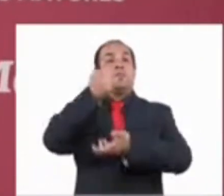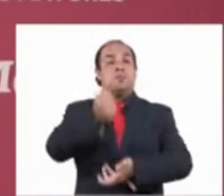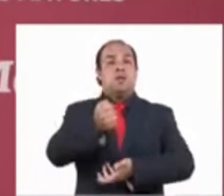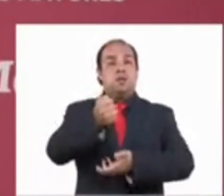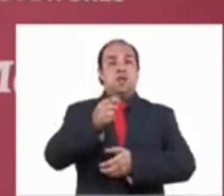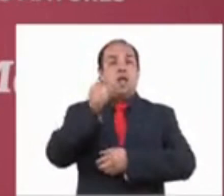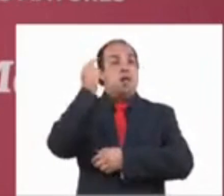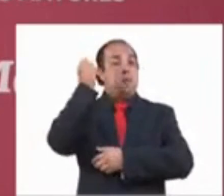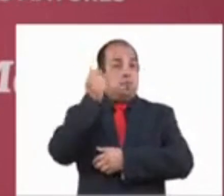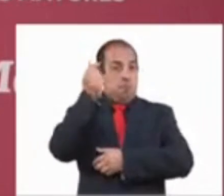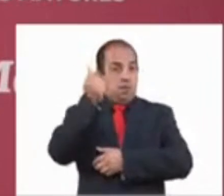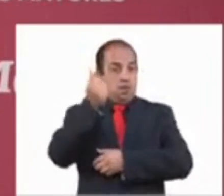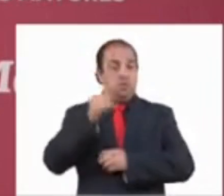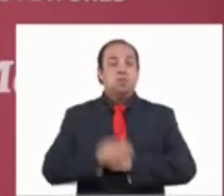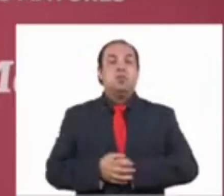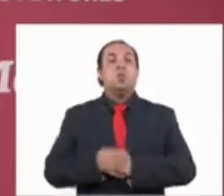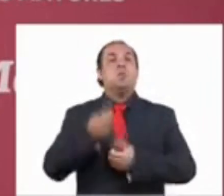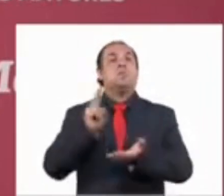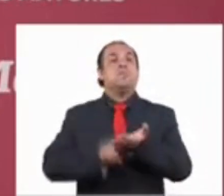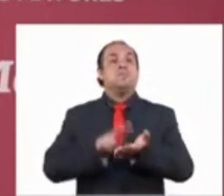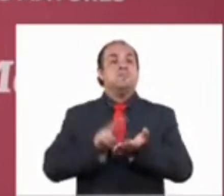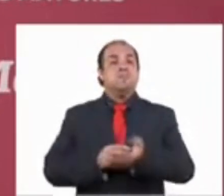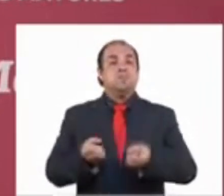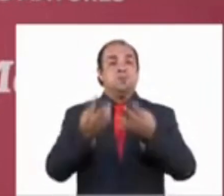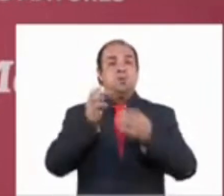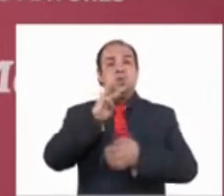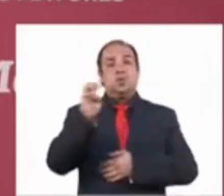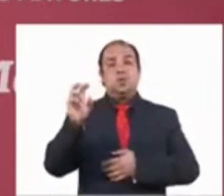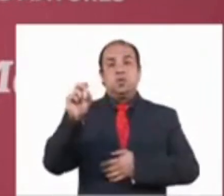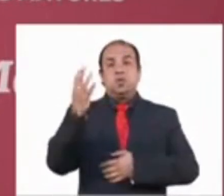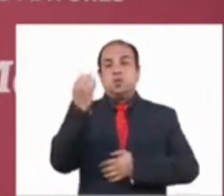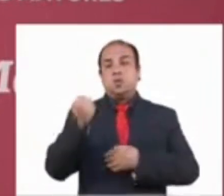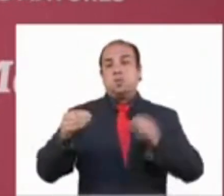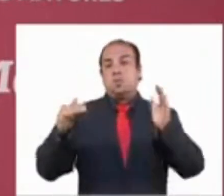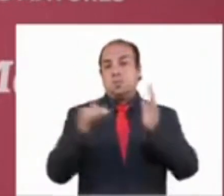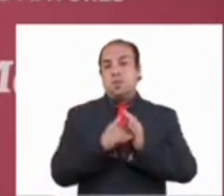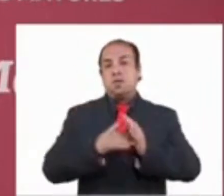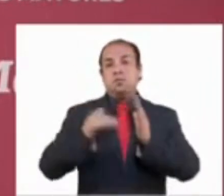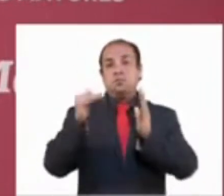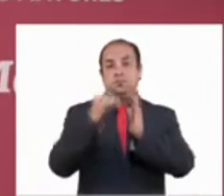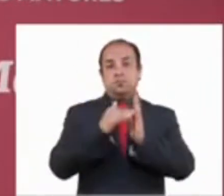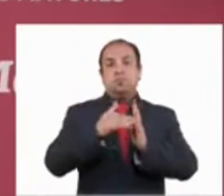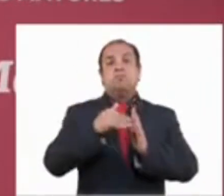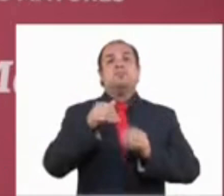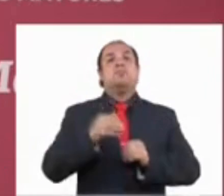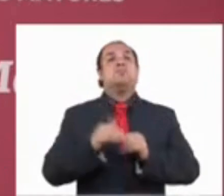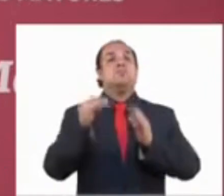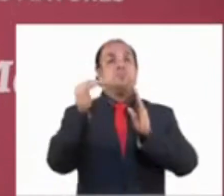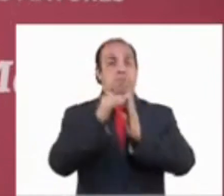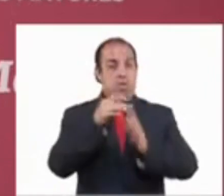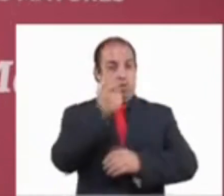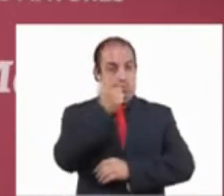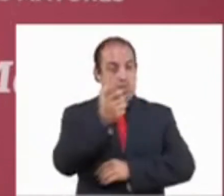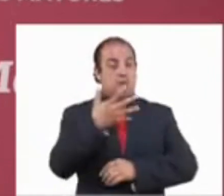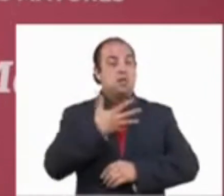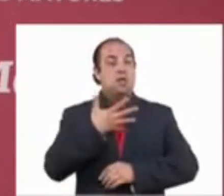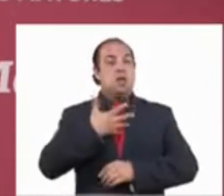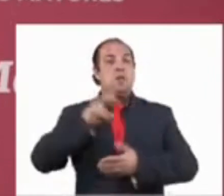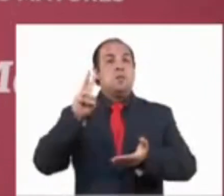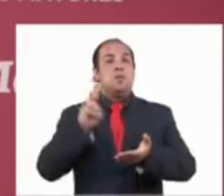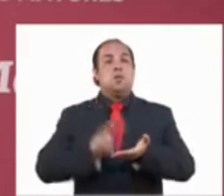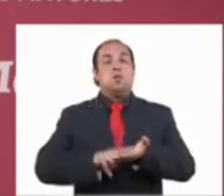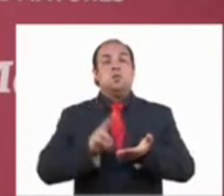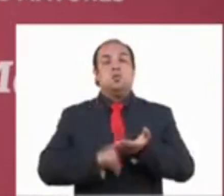esta pensión son 339 mil millones de pesos. una cifra por demás